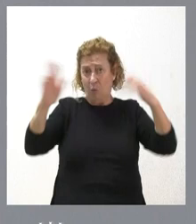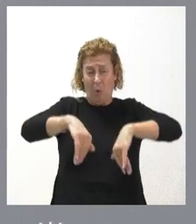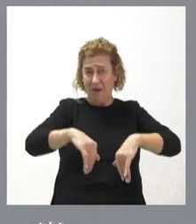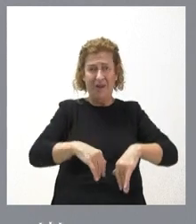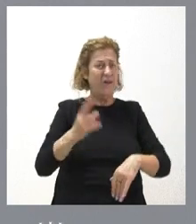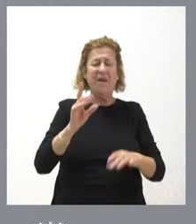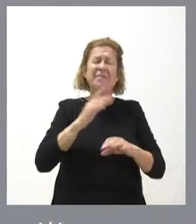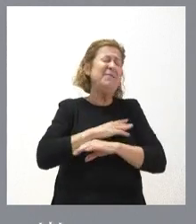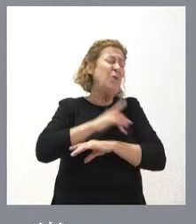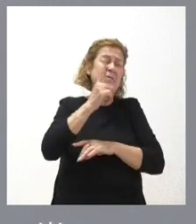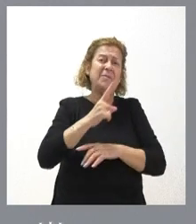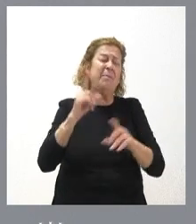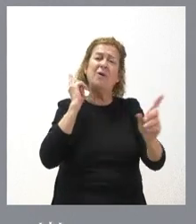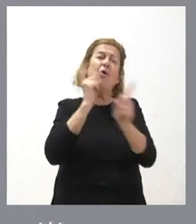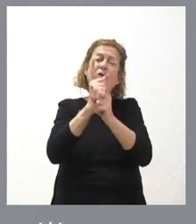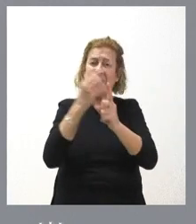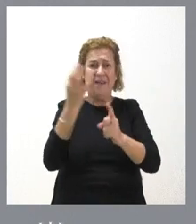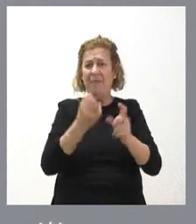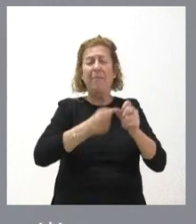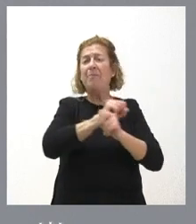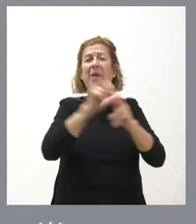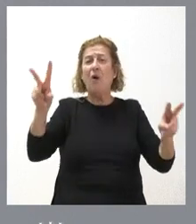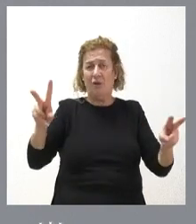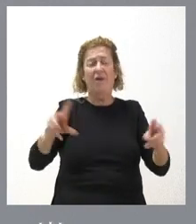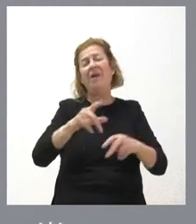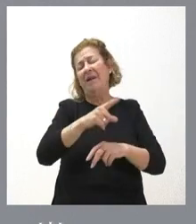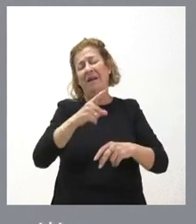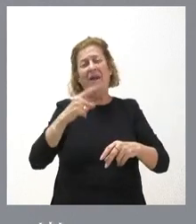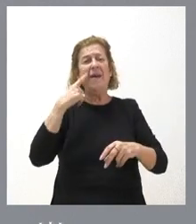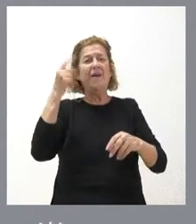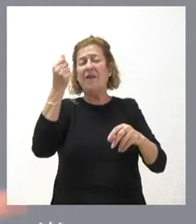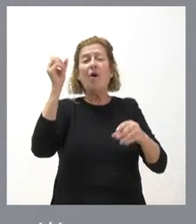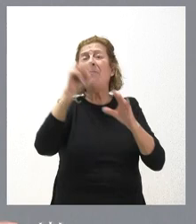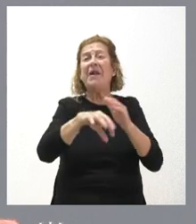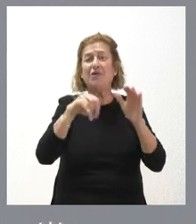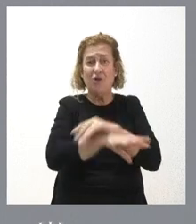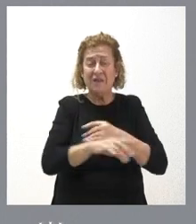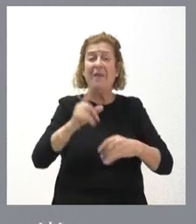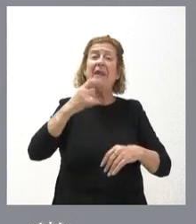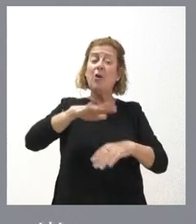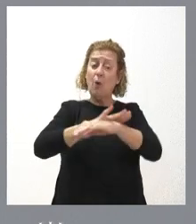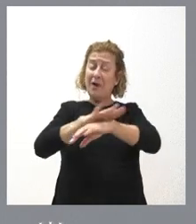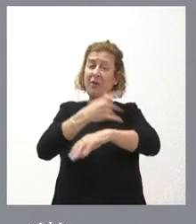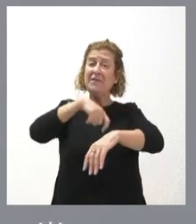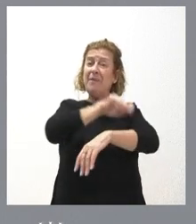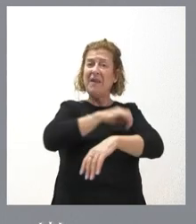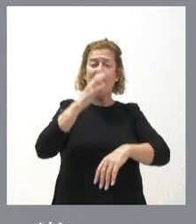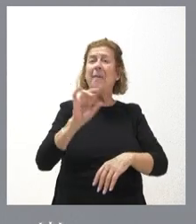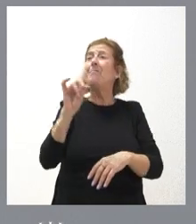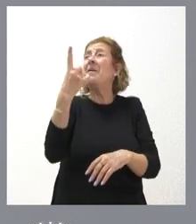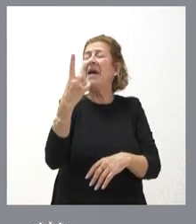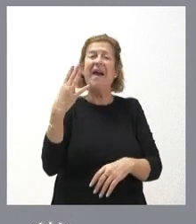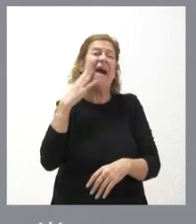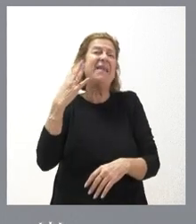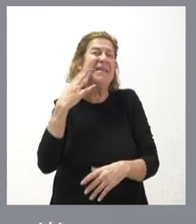enemigo de las versiones que la inseguridad y la inestabilidad el gobierno de España tendría que ser el primer garante de la estabilidad y la seguridad jurídica en